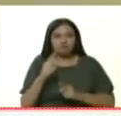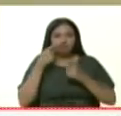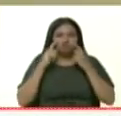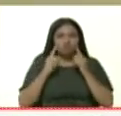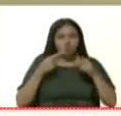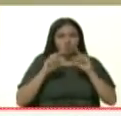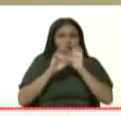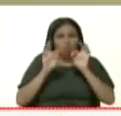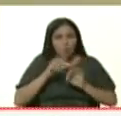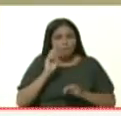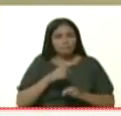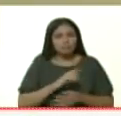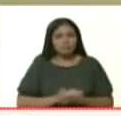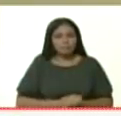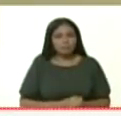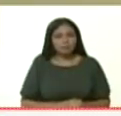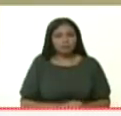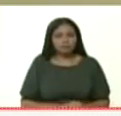llorando,